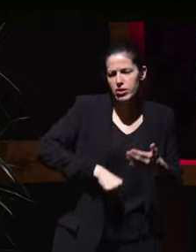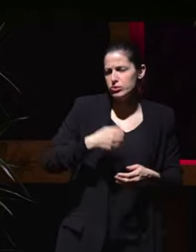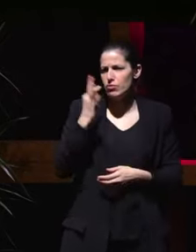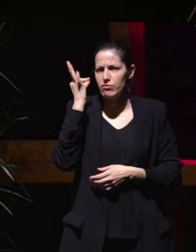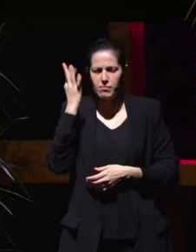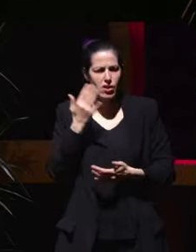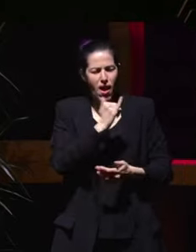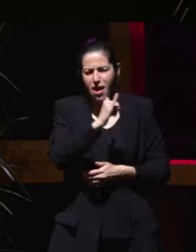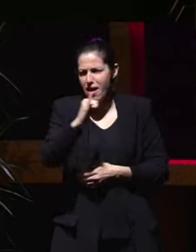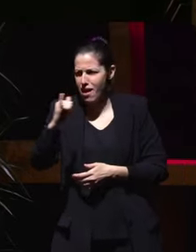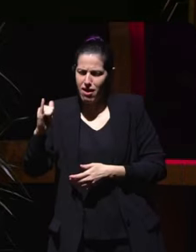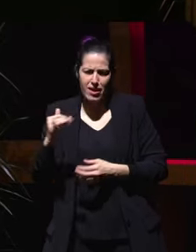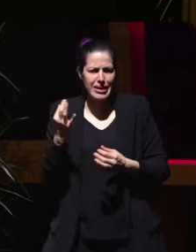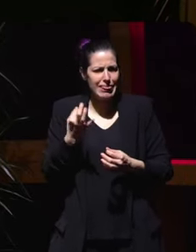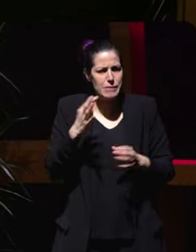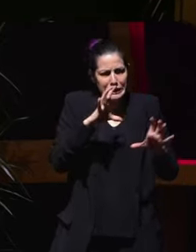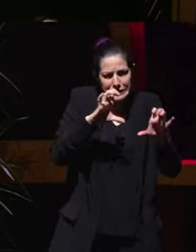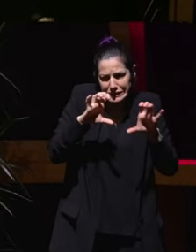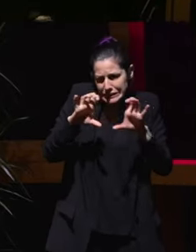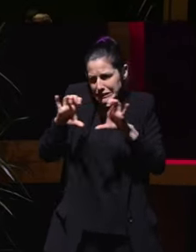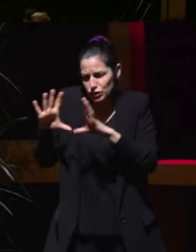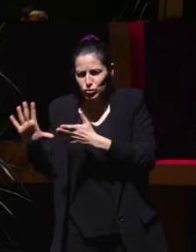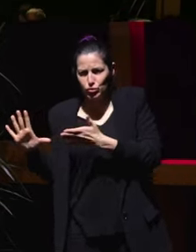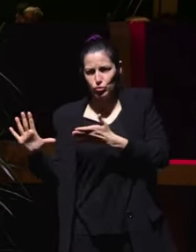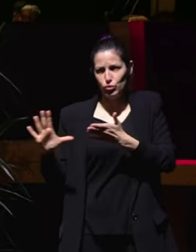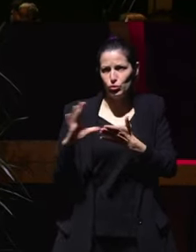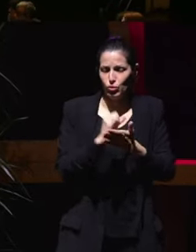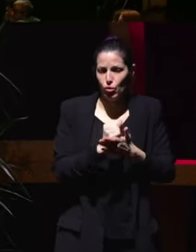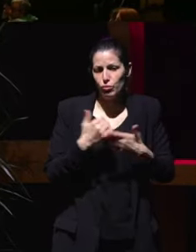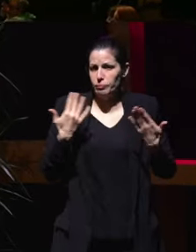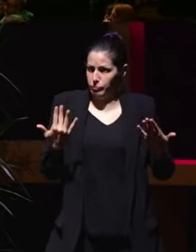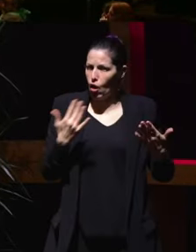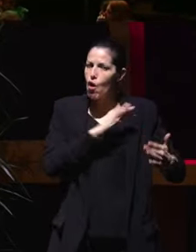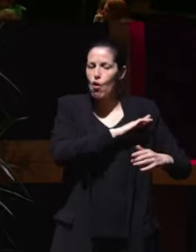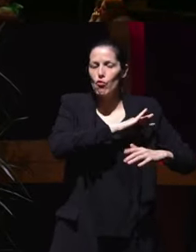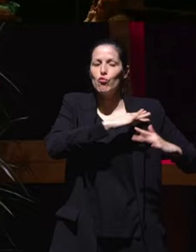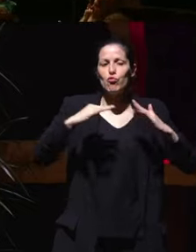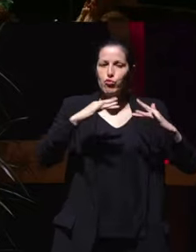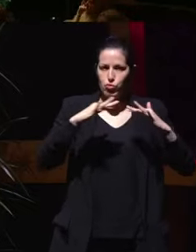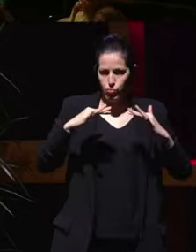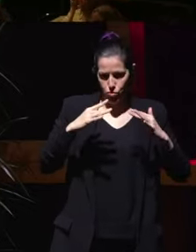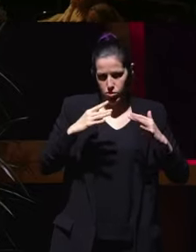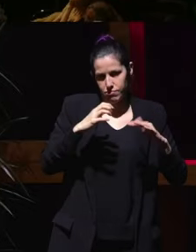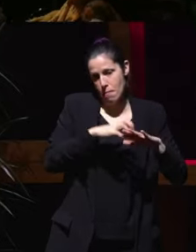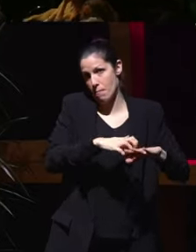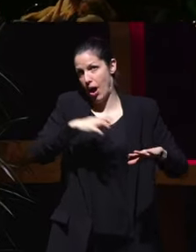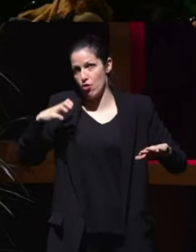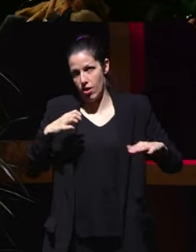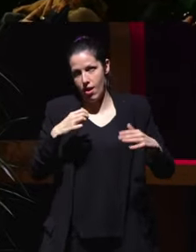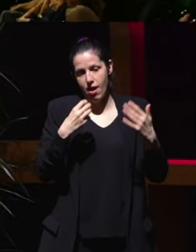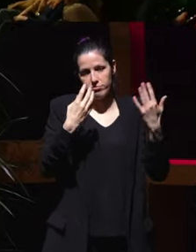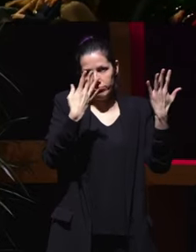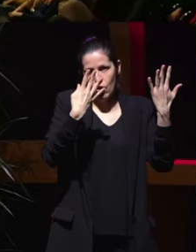que empaparte absolutamente todo, porque en ese programa, aínda que o fútbol era o que levaba o 90% da programación, o resto tamén